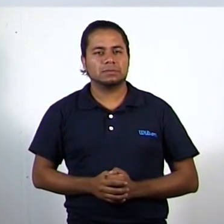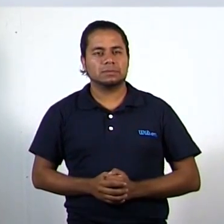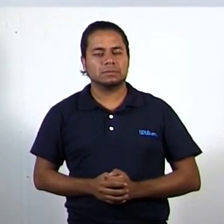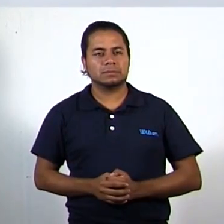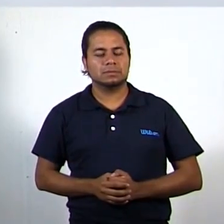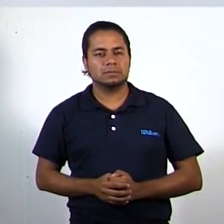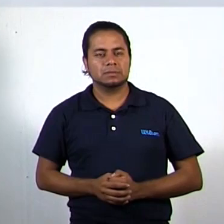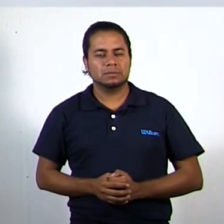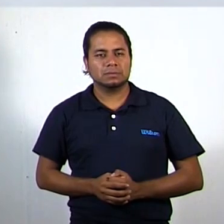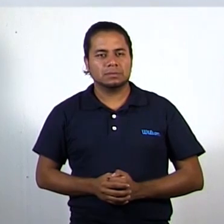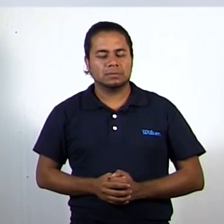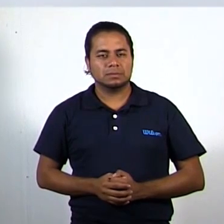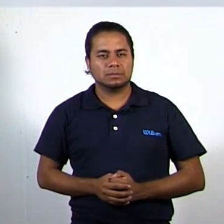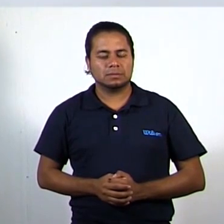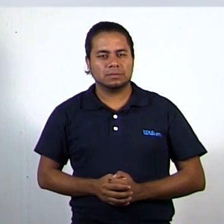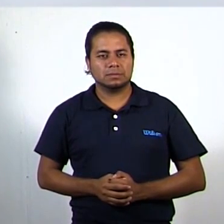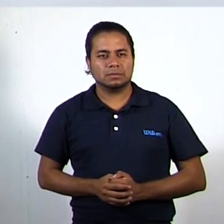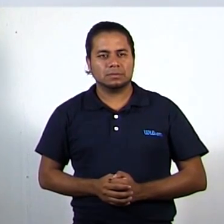Aparatos